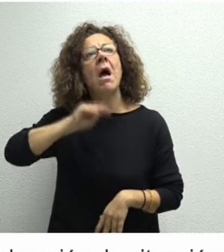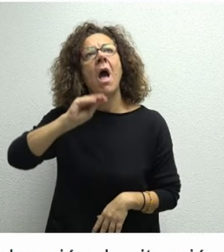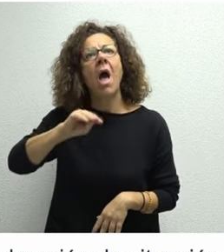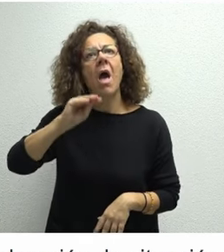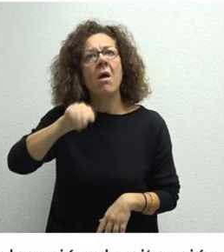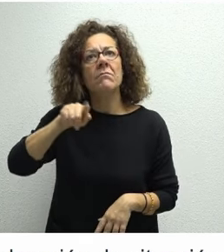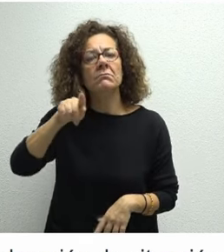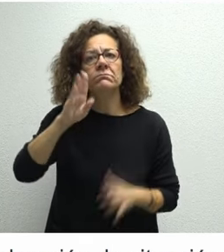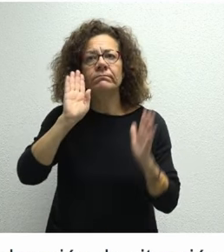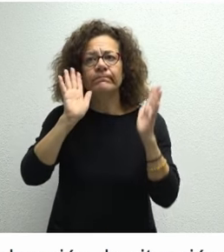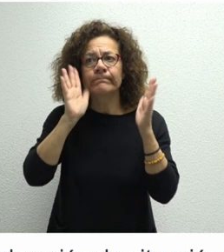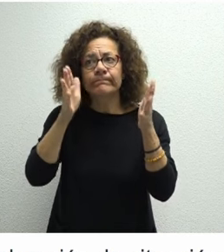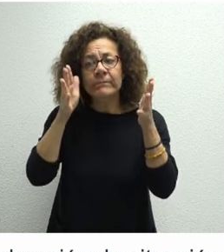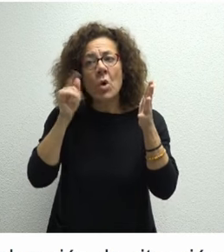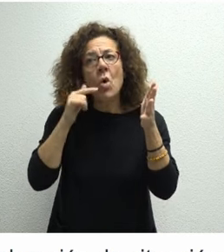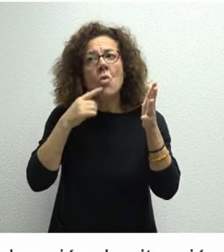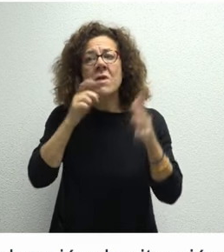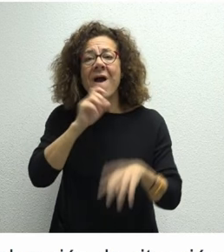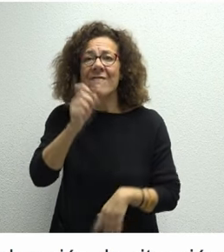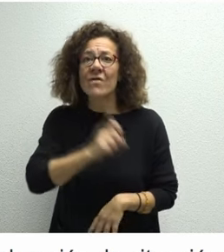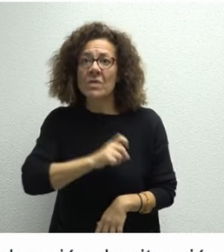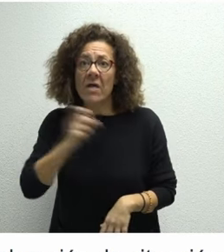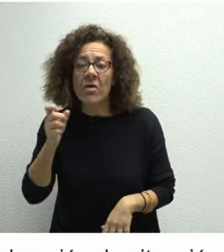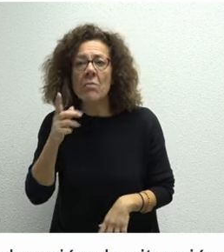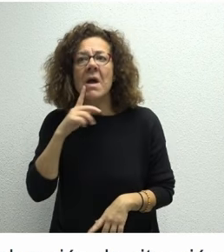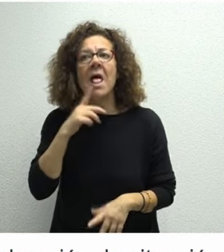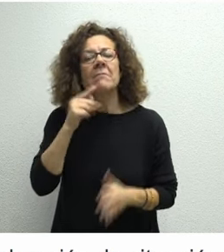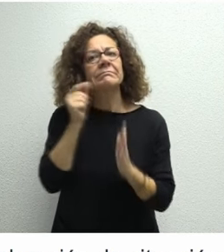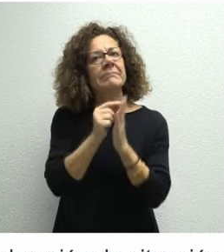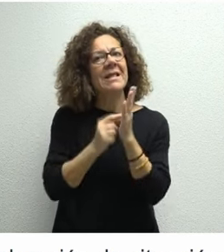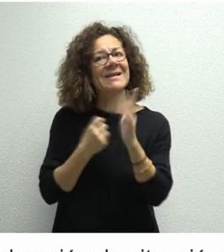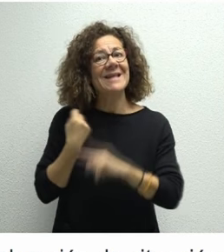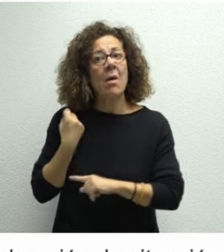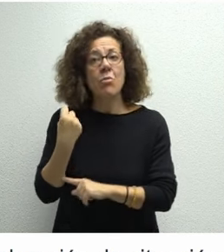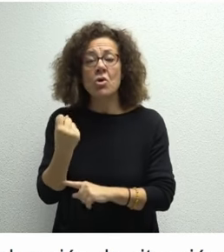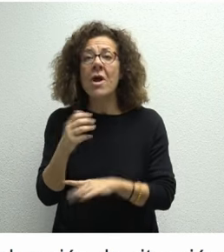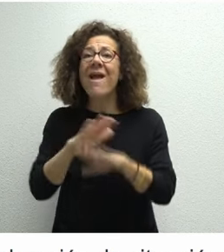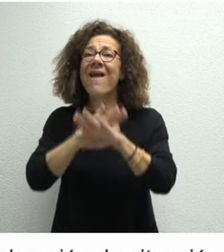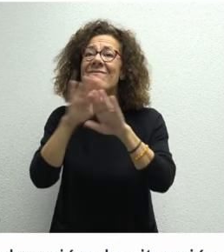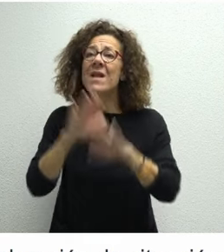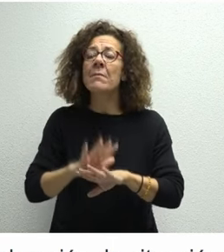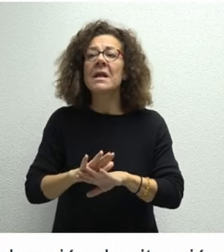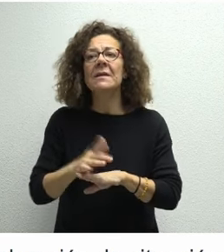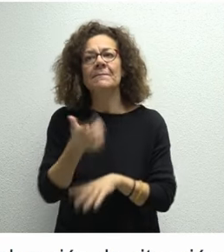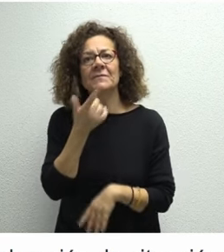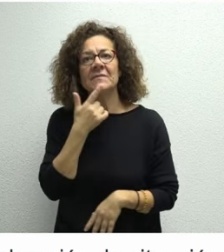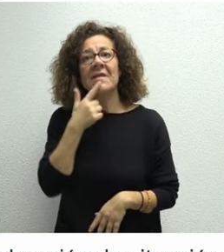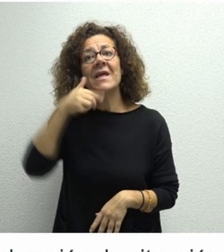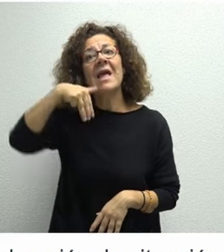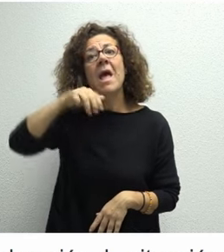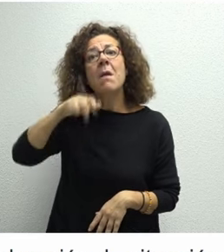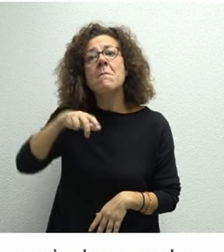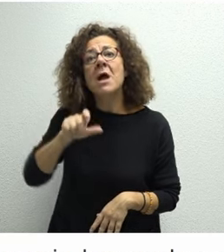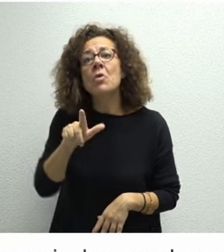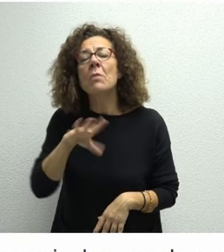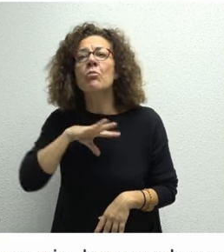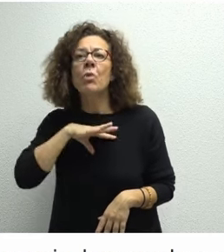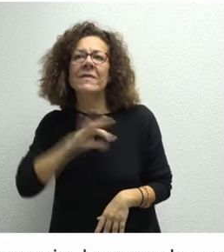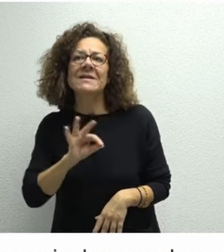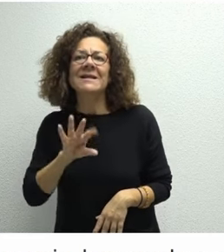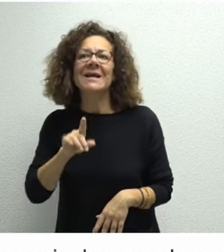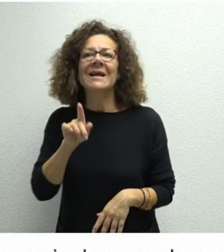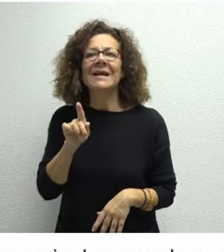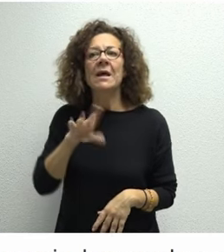una fundación encargada de la provisión de medidas de apoyo y finalmente se concluye que Manuel tal vez eh sea capaz de